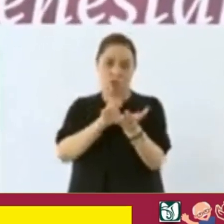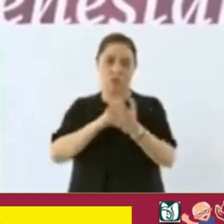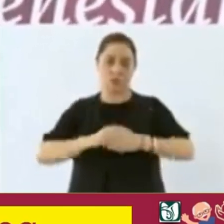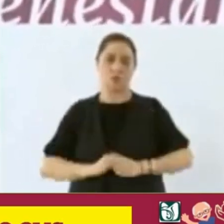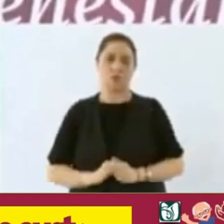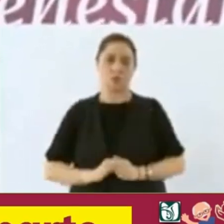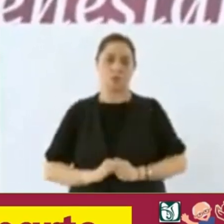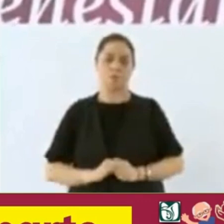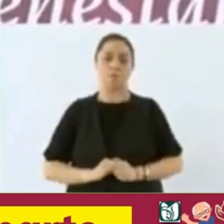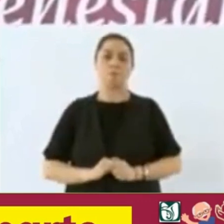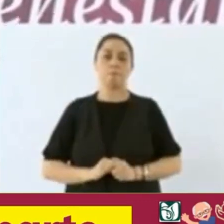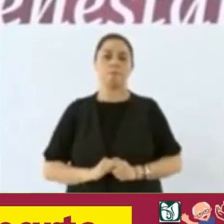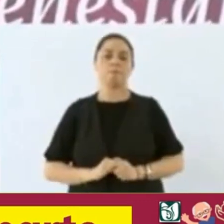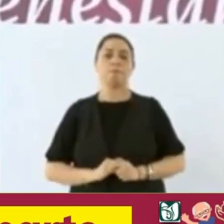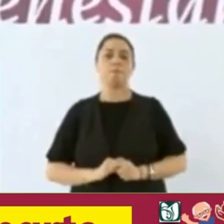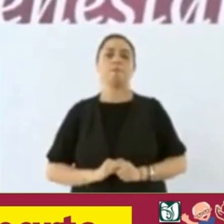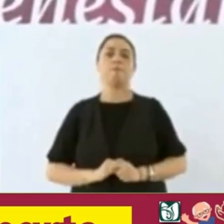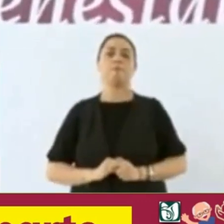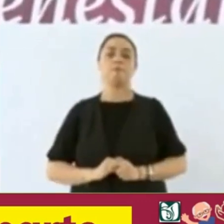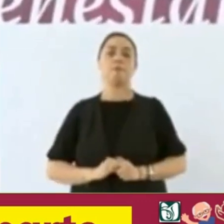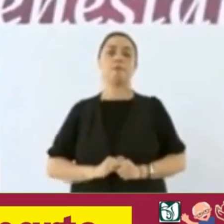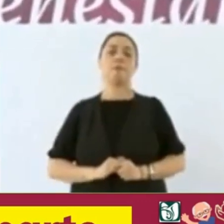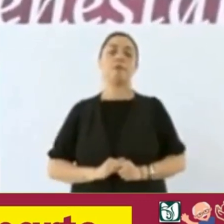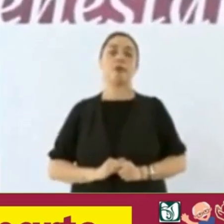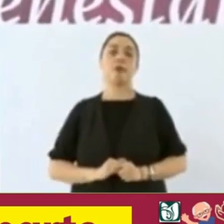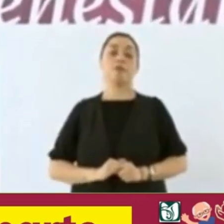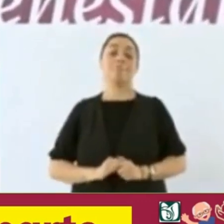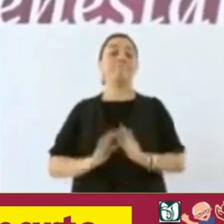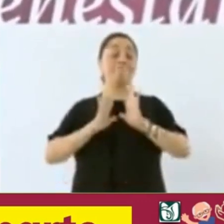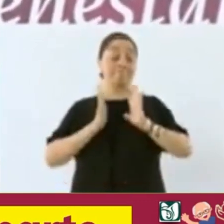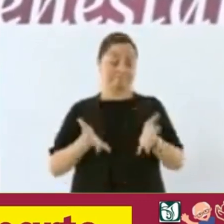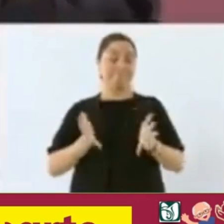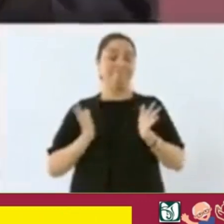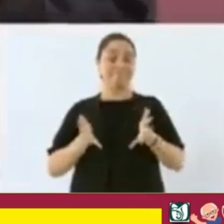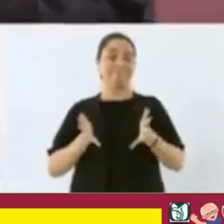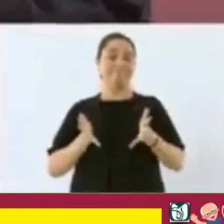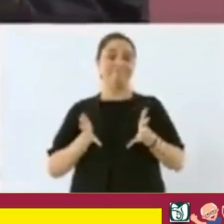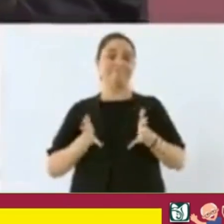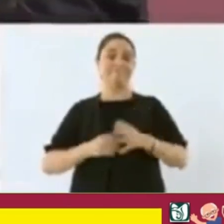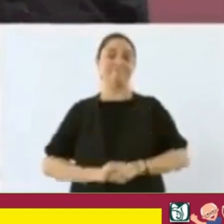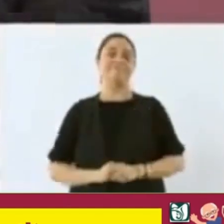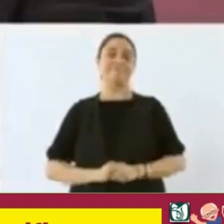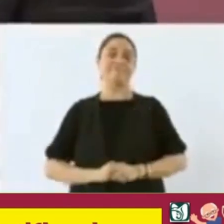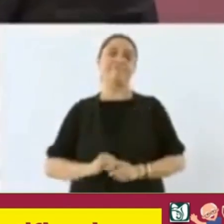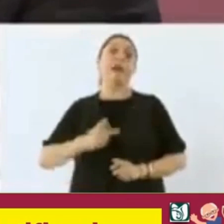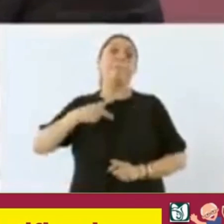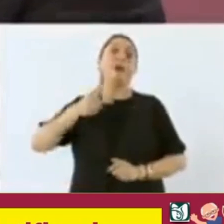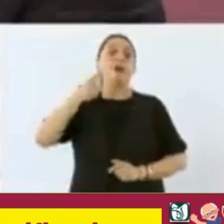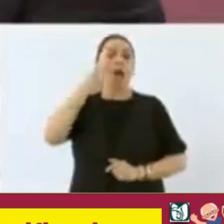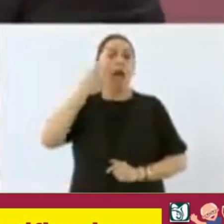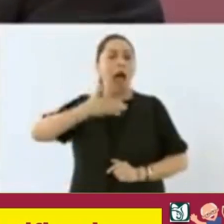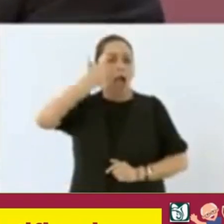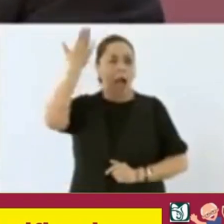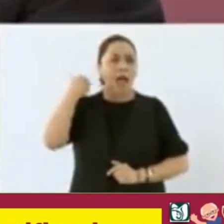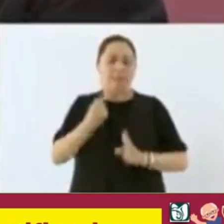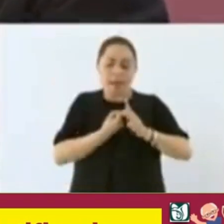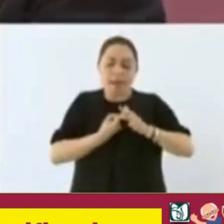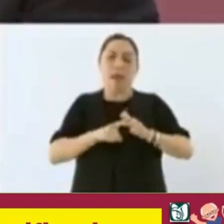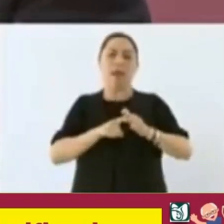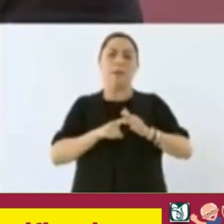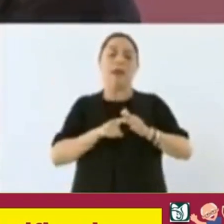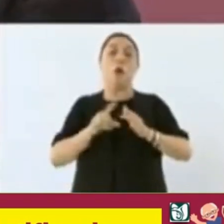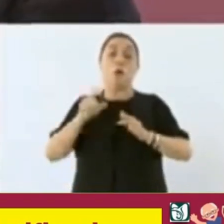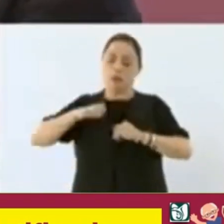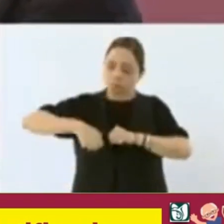y ya está pero como antes era a partir de los 68 y